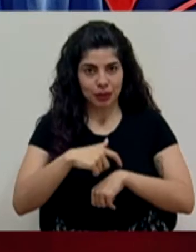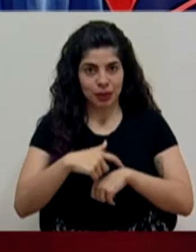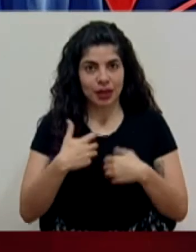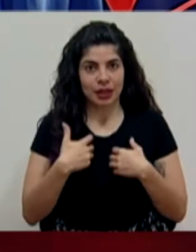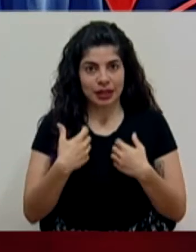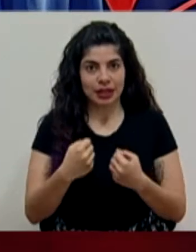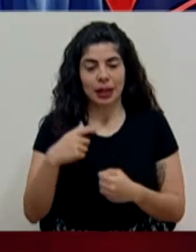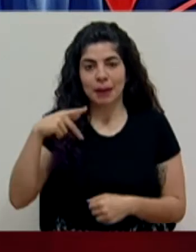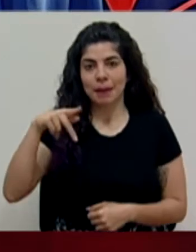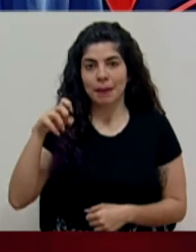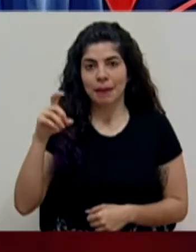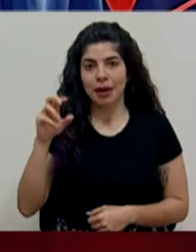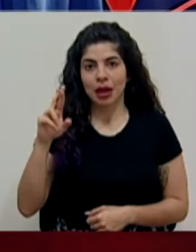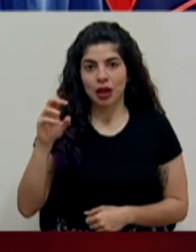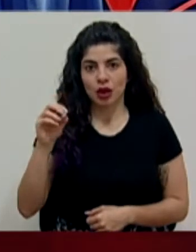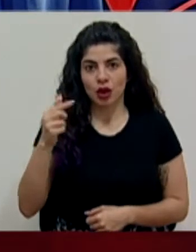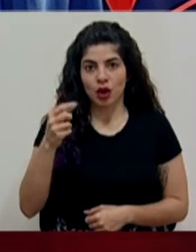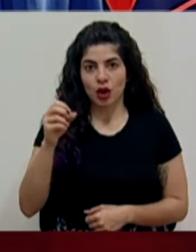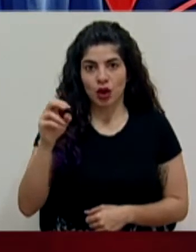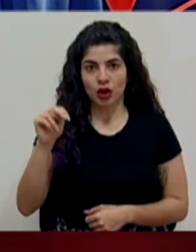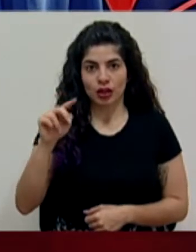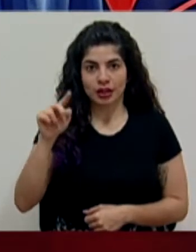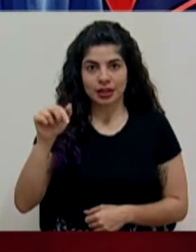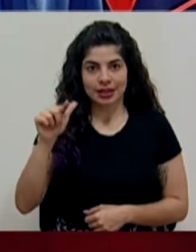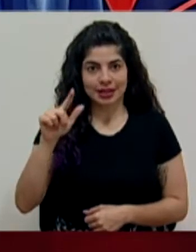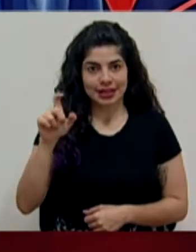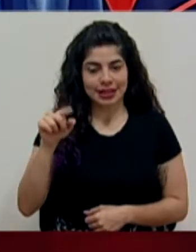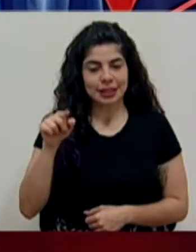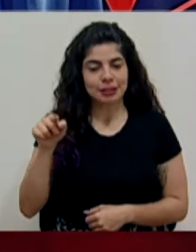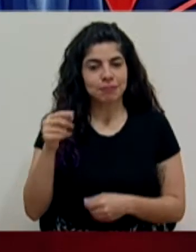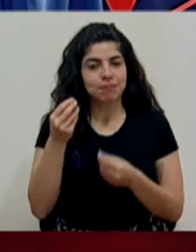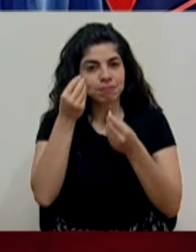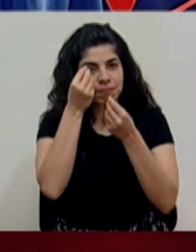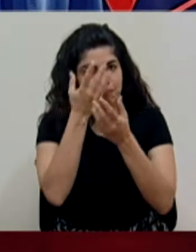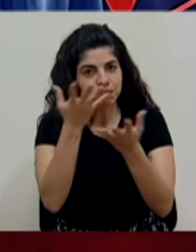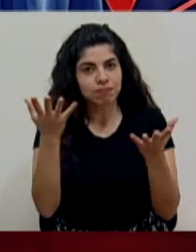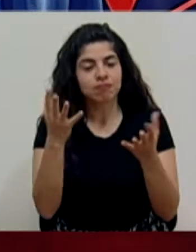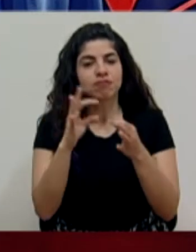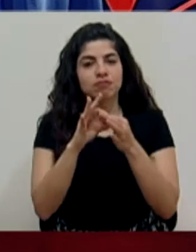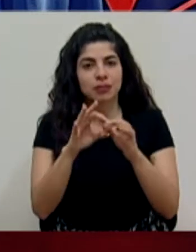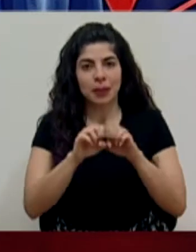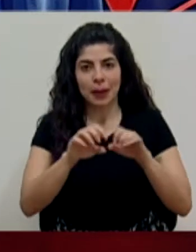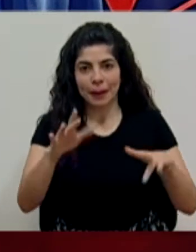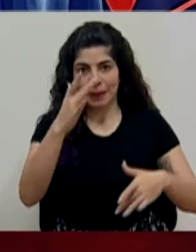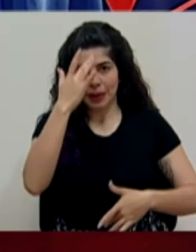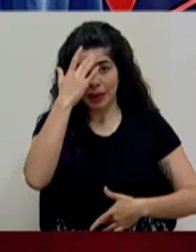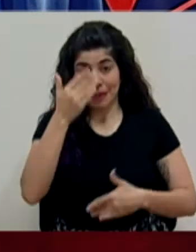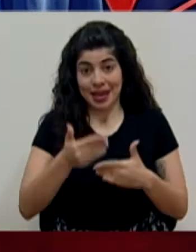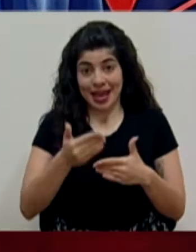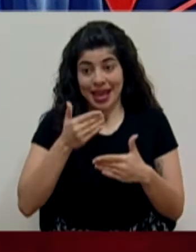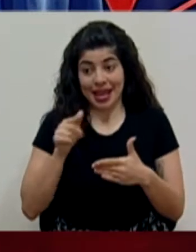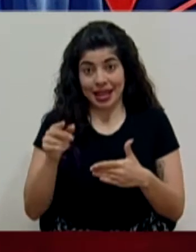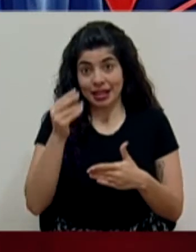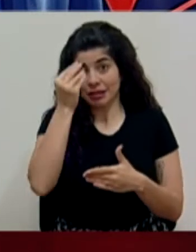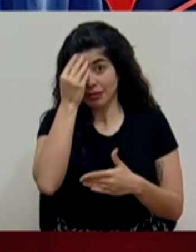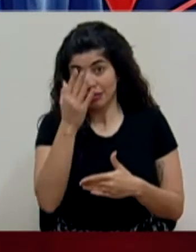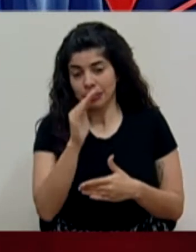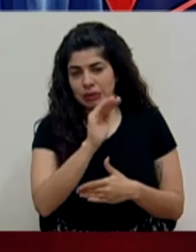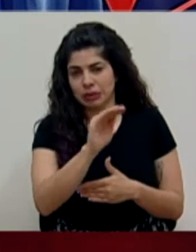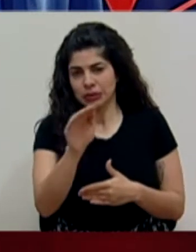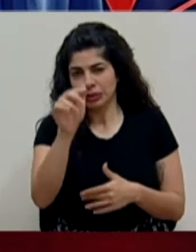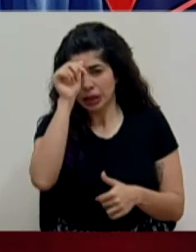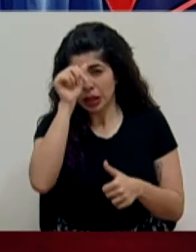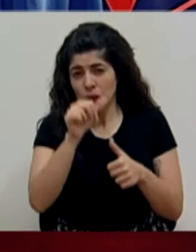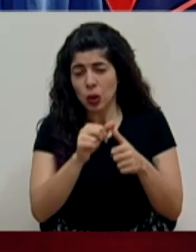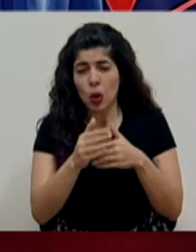el señor Pedro González, quien nos dará el reporte epidemiológico. Antes de iniciar con el reporte, le recordamos a la población que